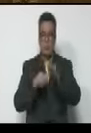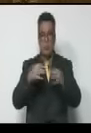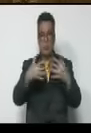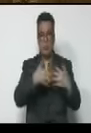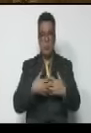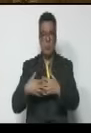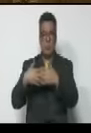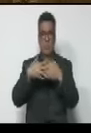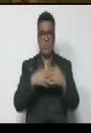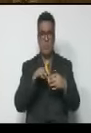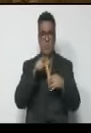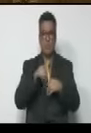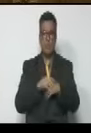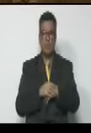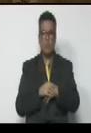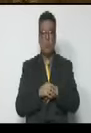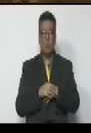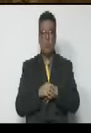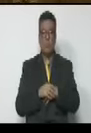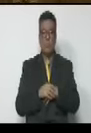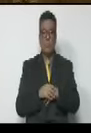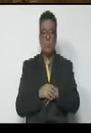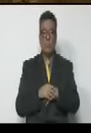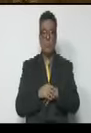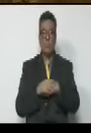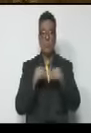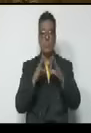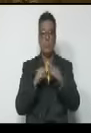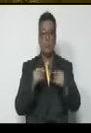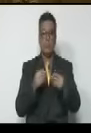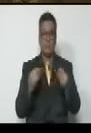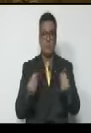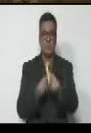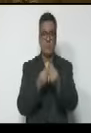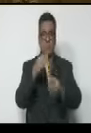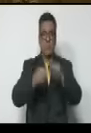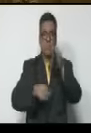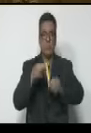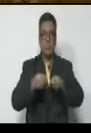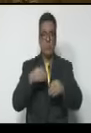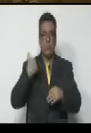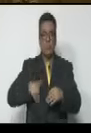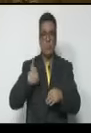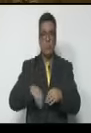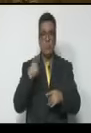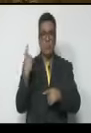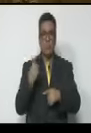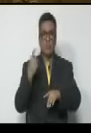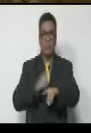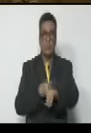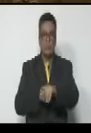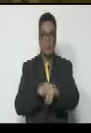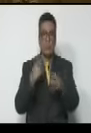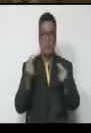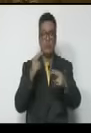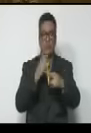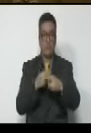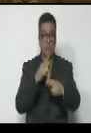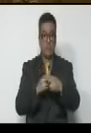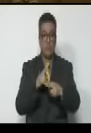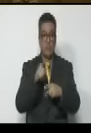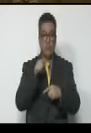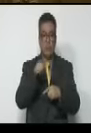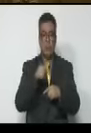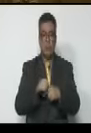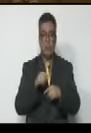los Estados Unidos y de los cómplices que tuvieron en la justicia argentina, incluso una situación muy peligrosa